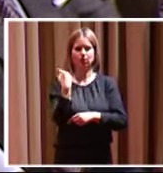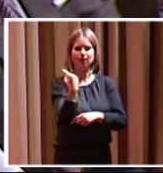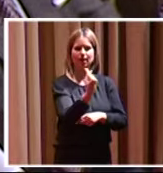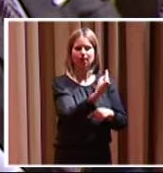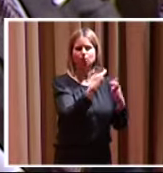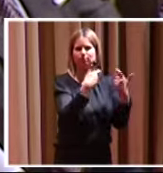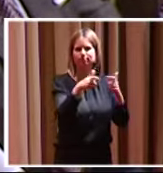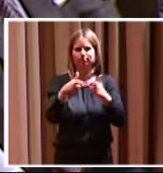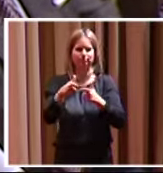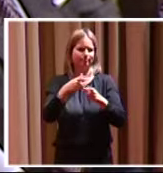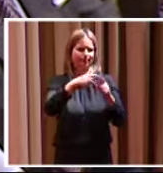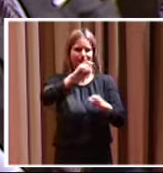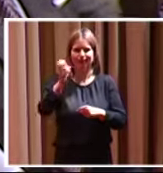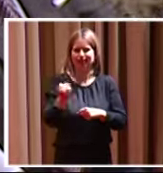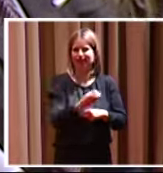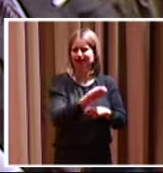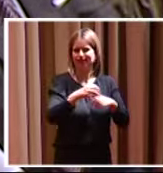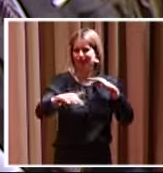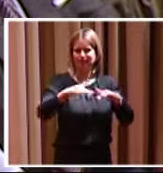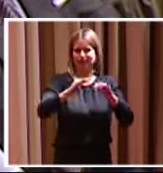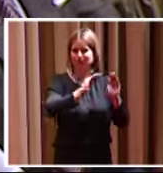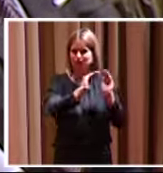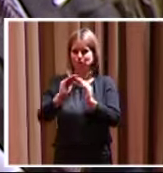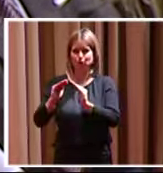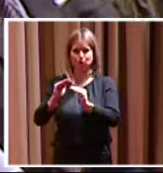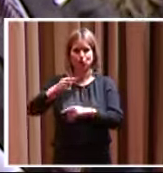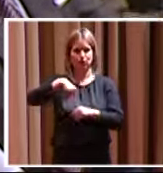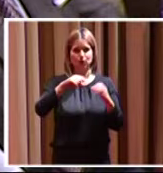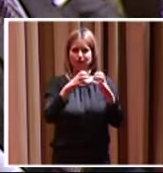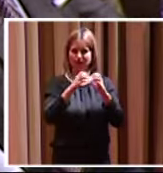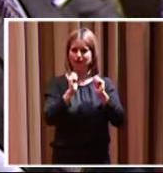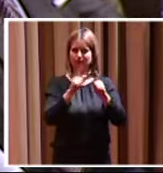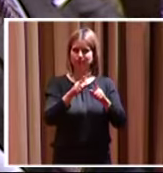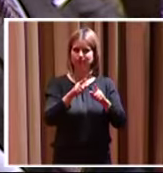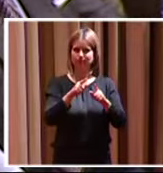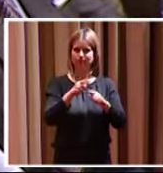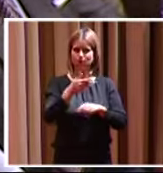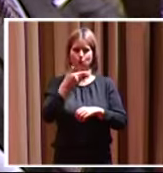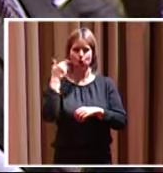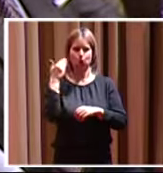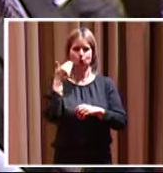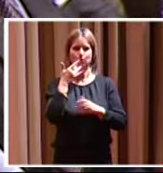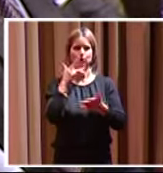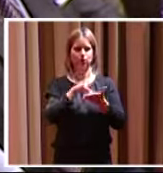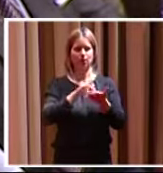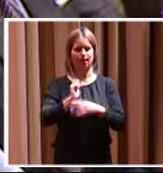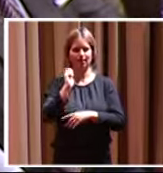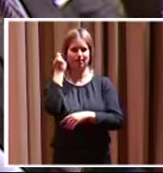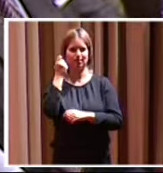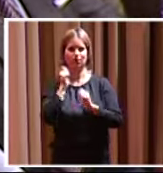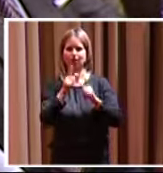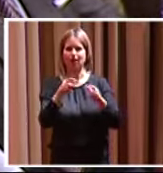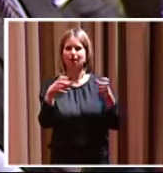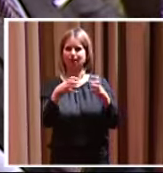diferentes actividades y campos. La hacéis grande con cada éxito, con